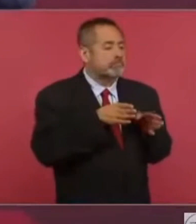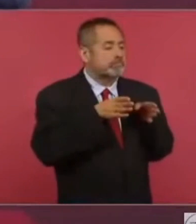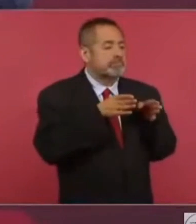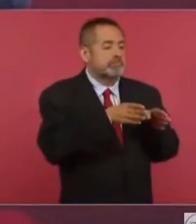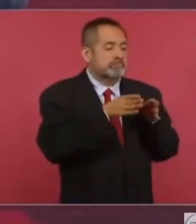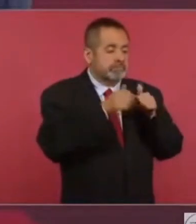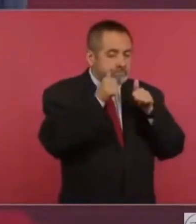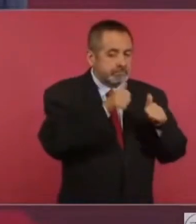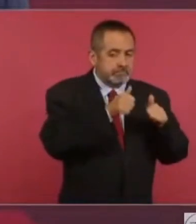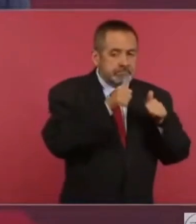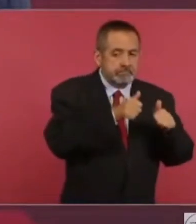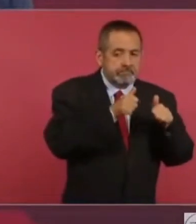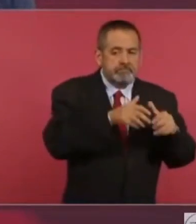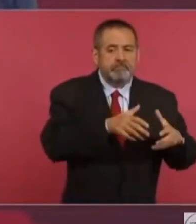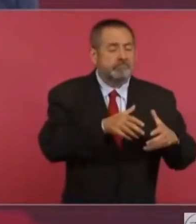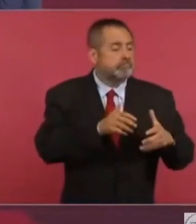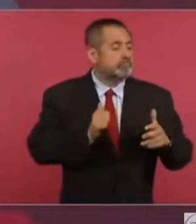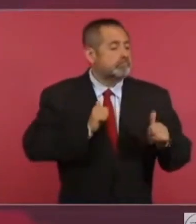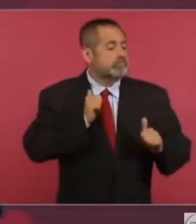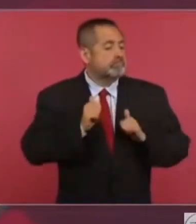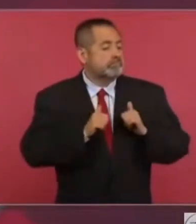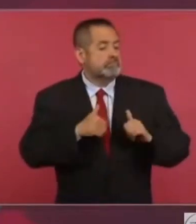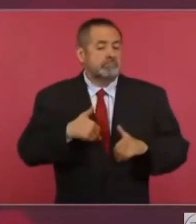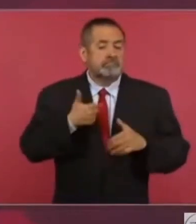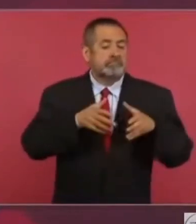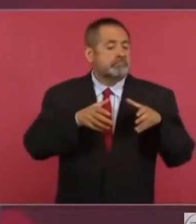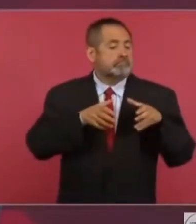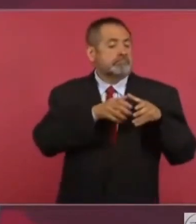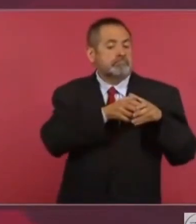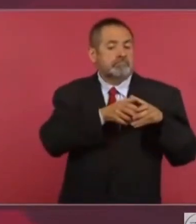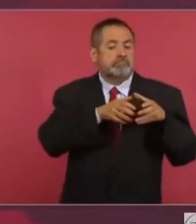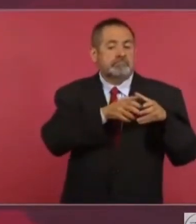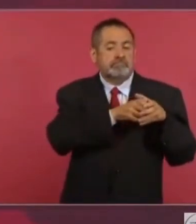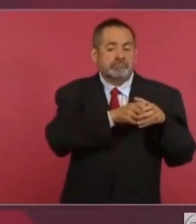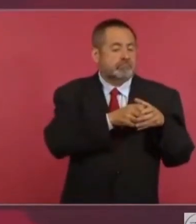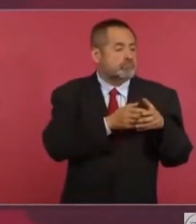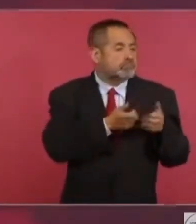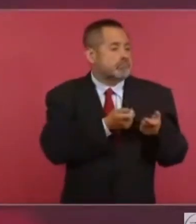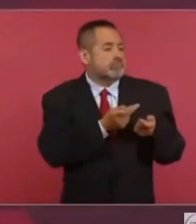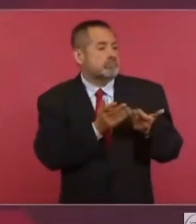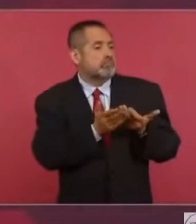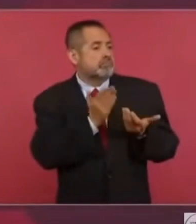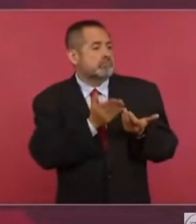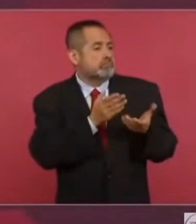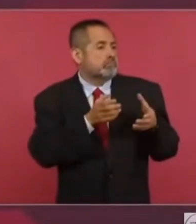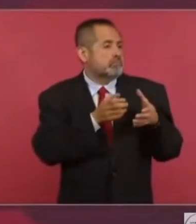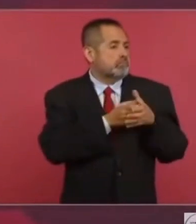solo en beneficio de las minorías.